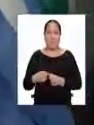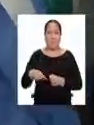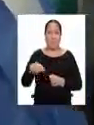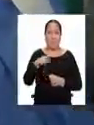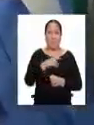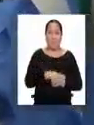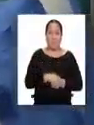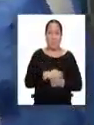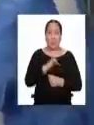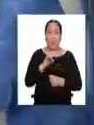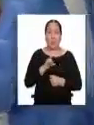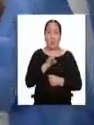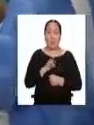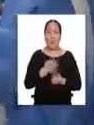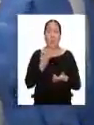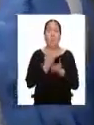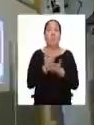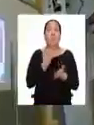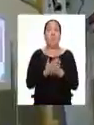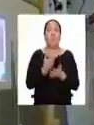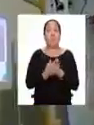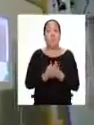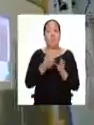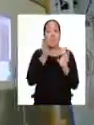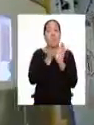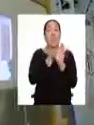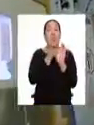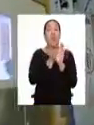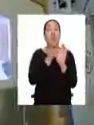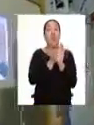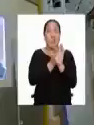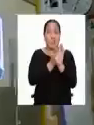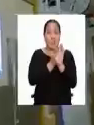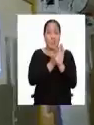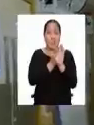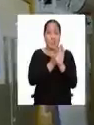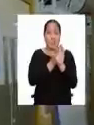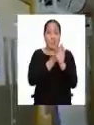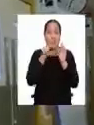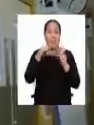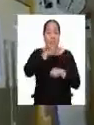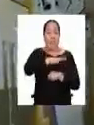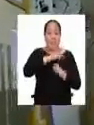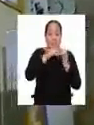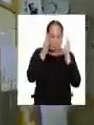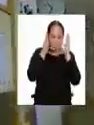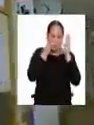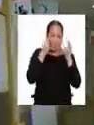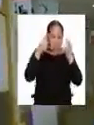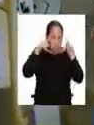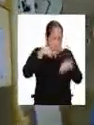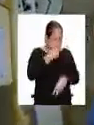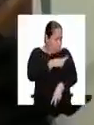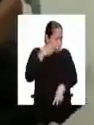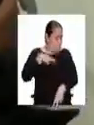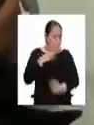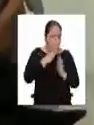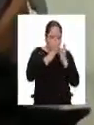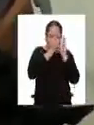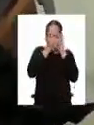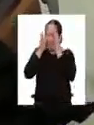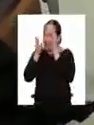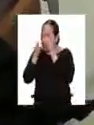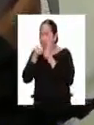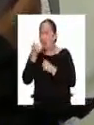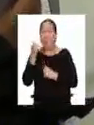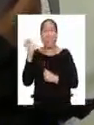es utilizamos técnicas comprobadas de la psicología para reorientar la atención del niño en lo que está sucediendo en el entorno de realidad virtual. En